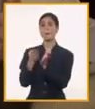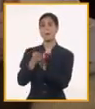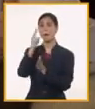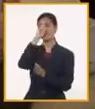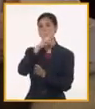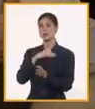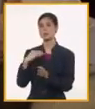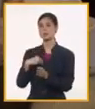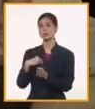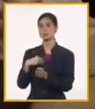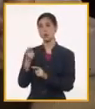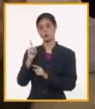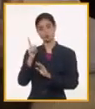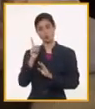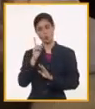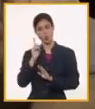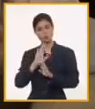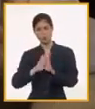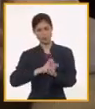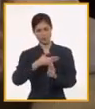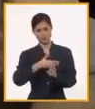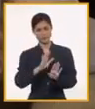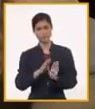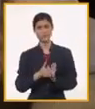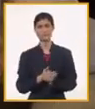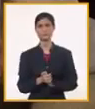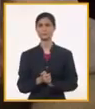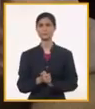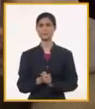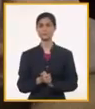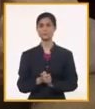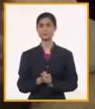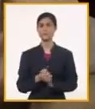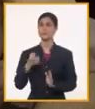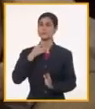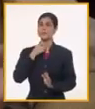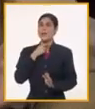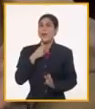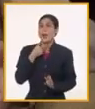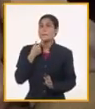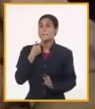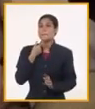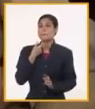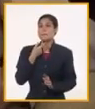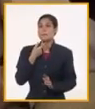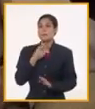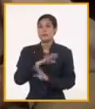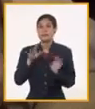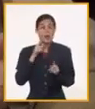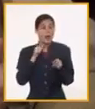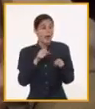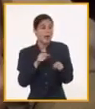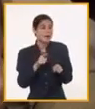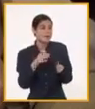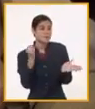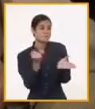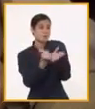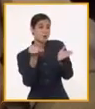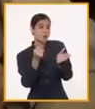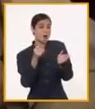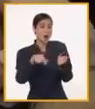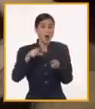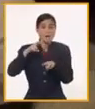primero, que todos los médicos, bueno, como tú dices, se graduaban en La Habana. Después que se graduaban en La